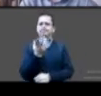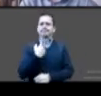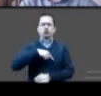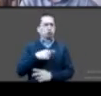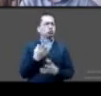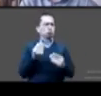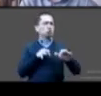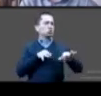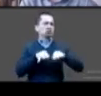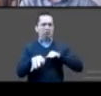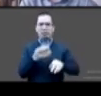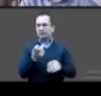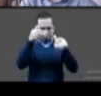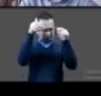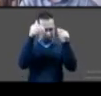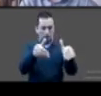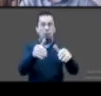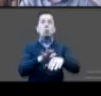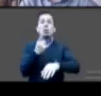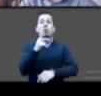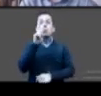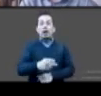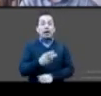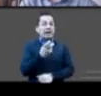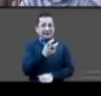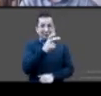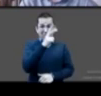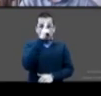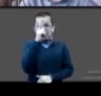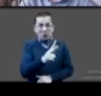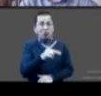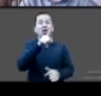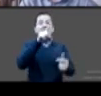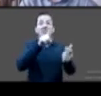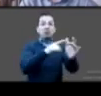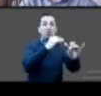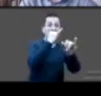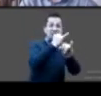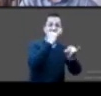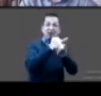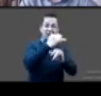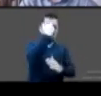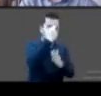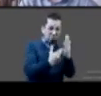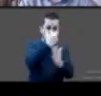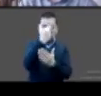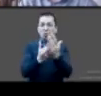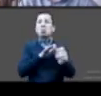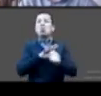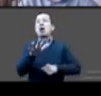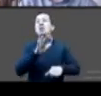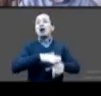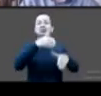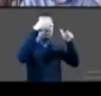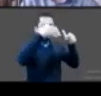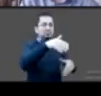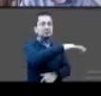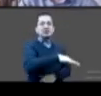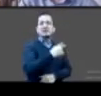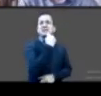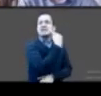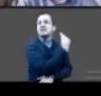el principal delito que se comete en Internet, no solo en esta época en temas de COVID, en el tiempo de COVID,